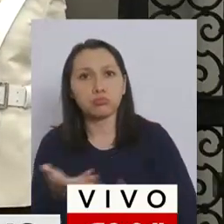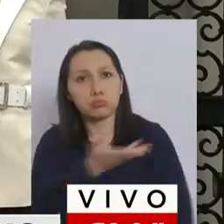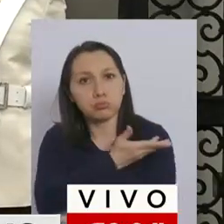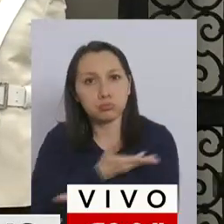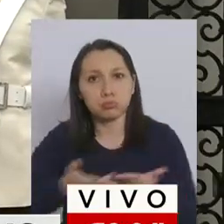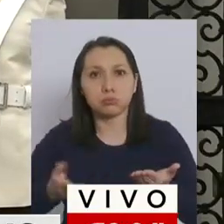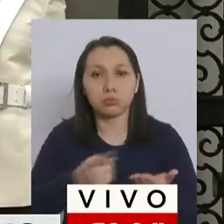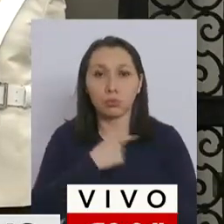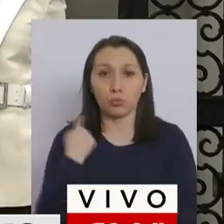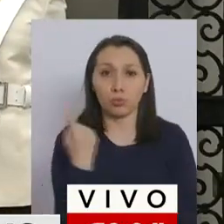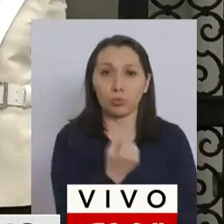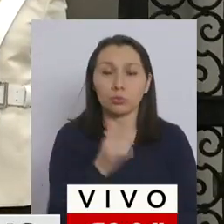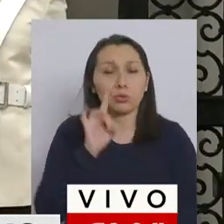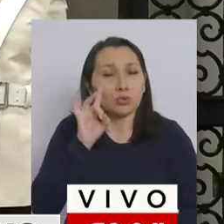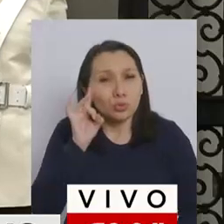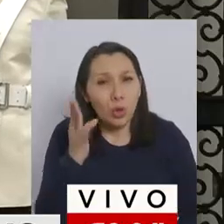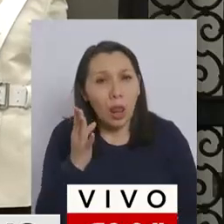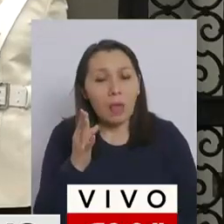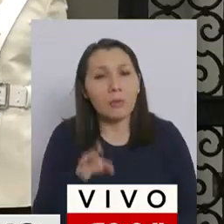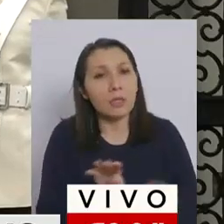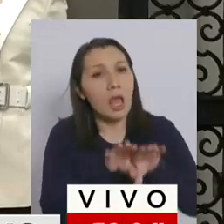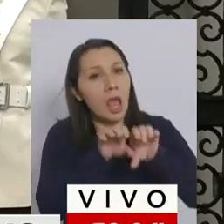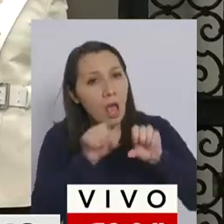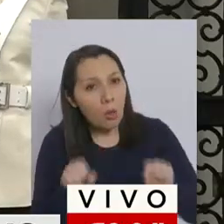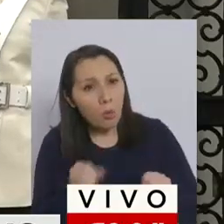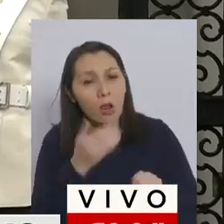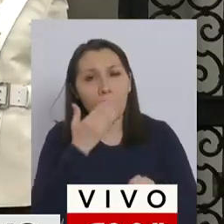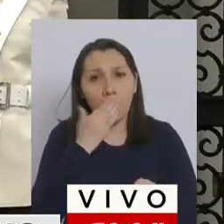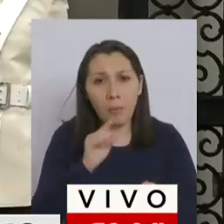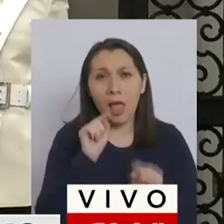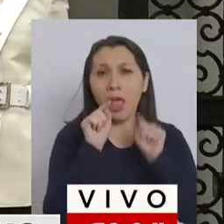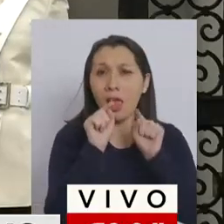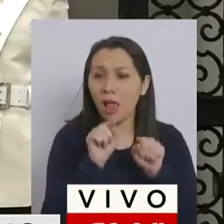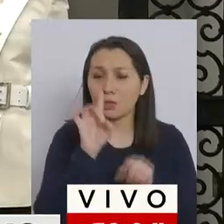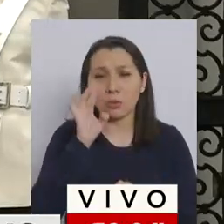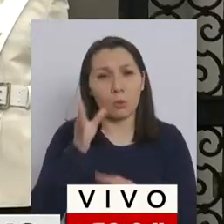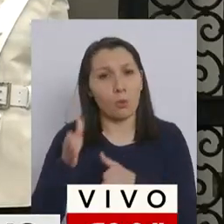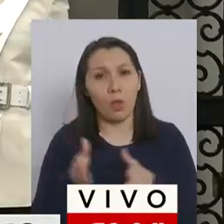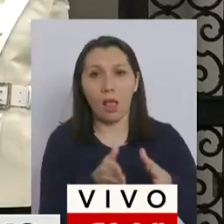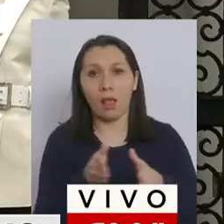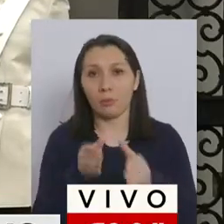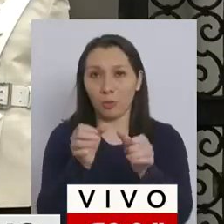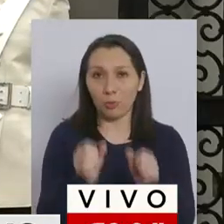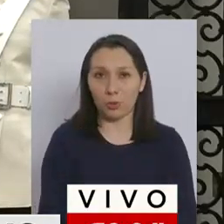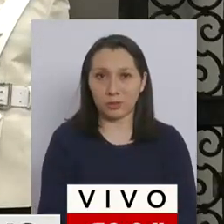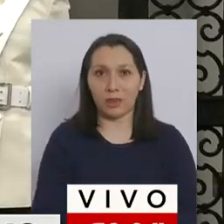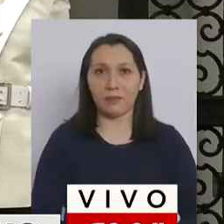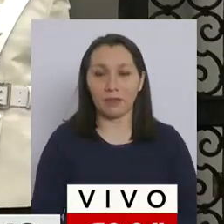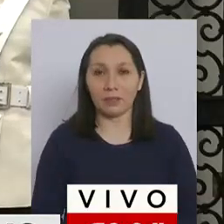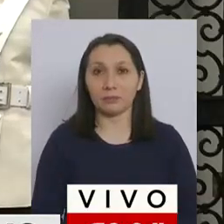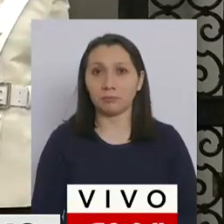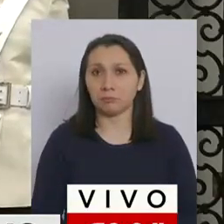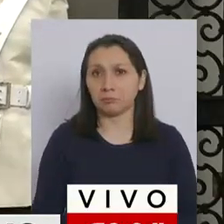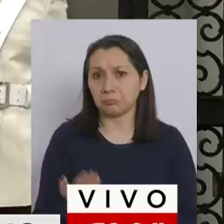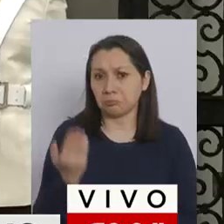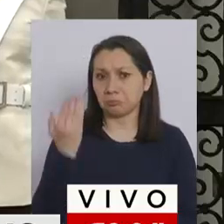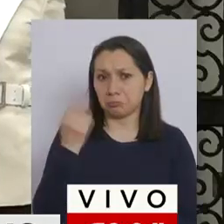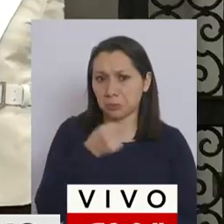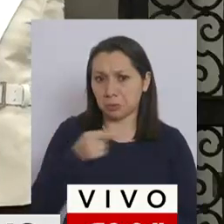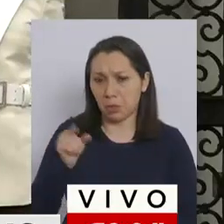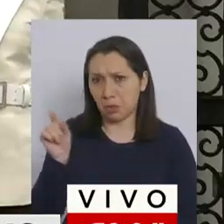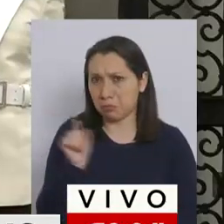nosotros, solo concordar entre nosotros es el único camino posible. Hace menos de una